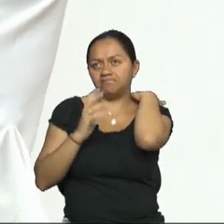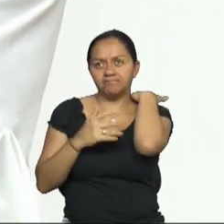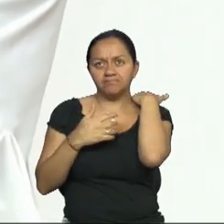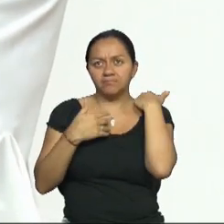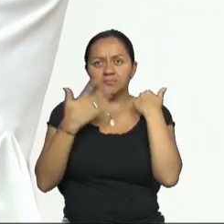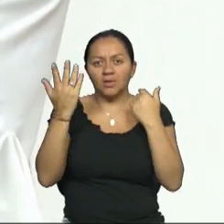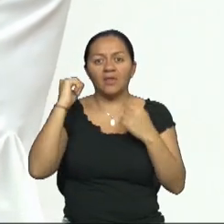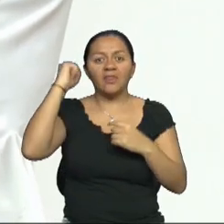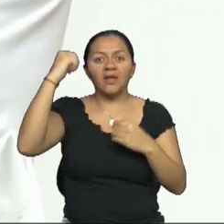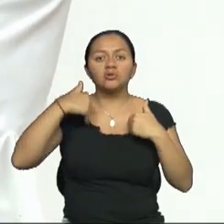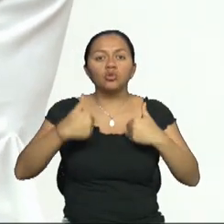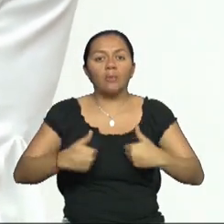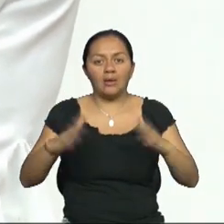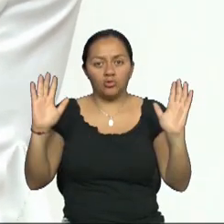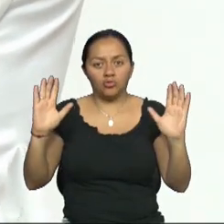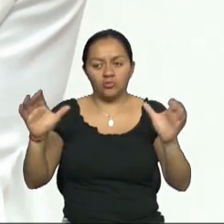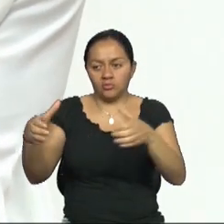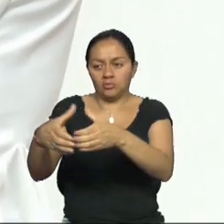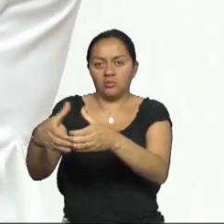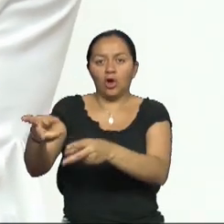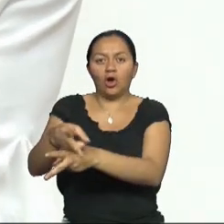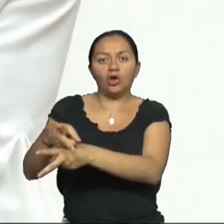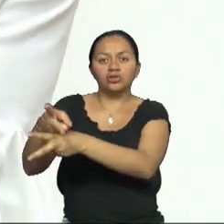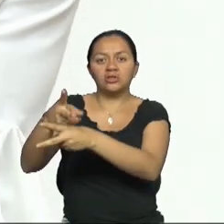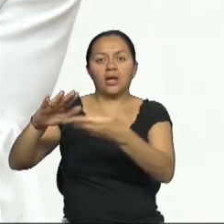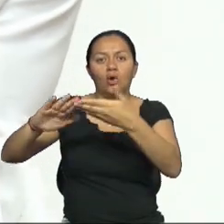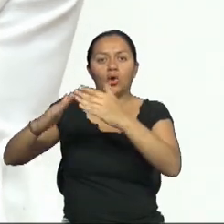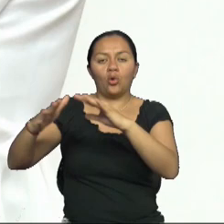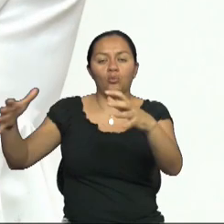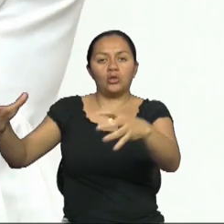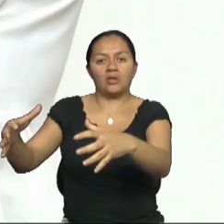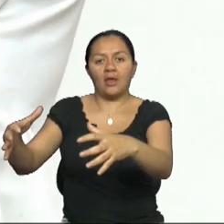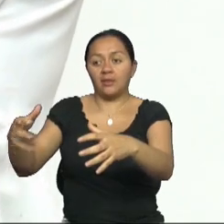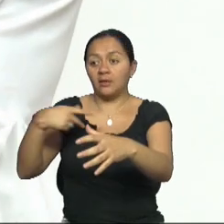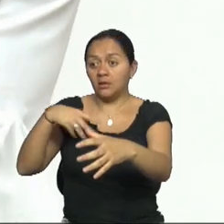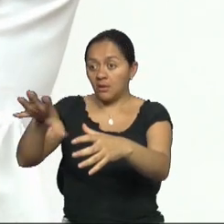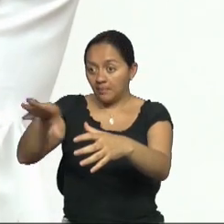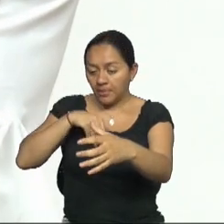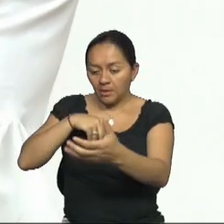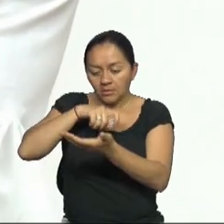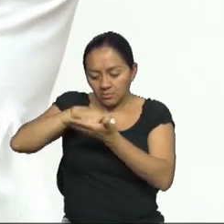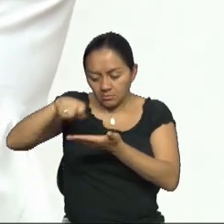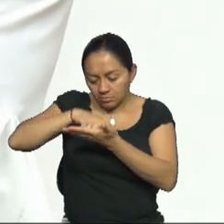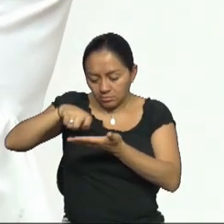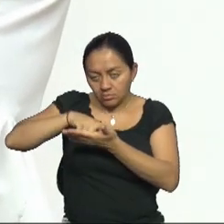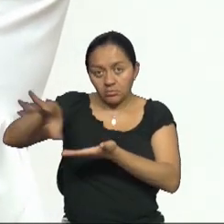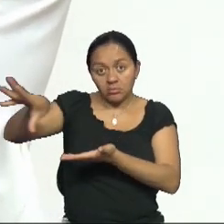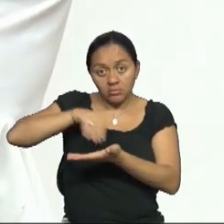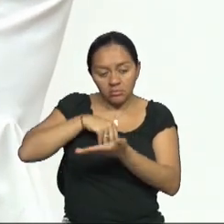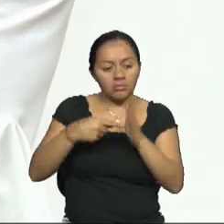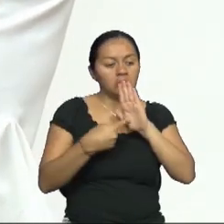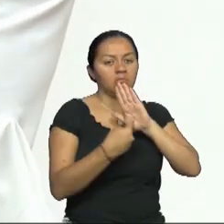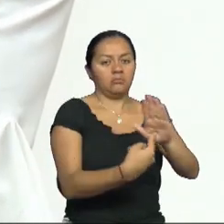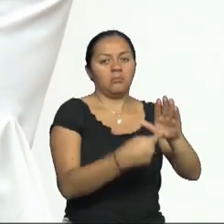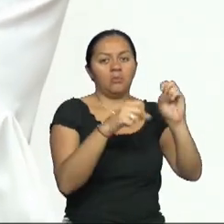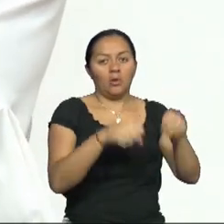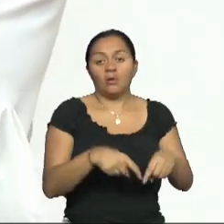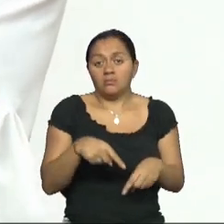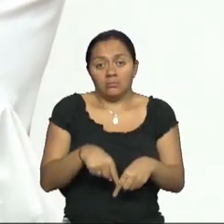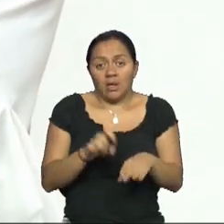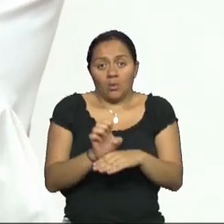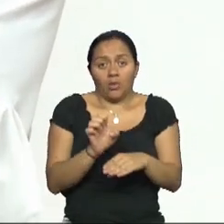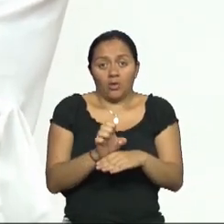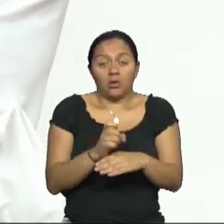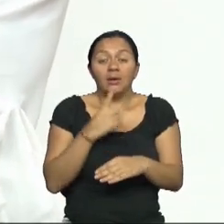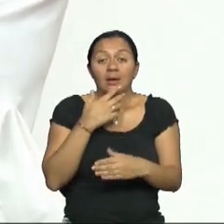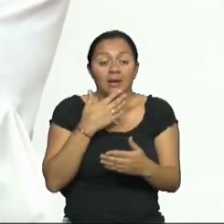de derechos humanos, que es uno de los modelos también que se ve muy claramente aquí en Ecuador,